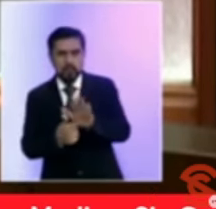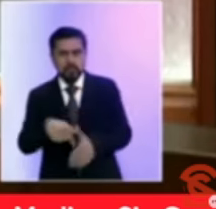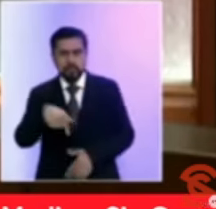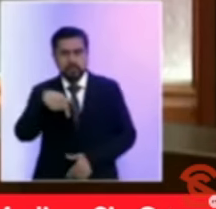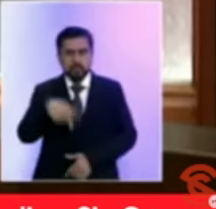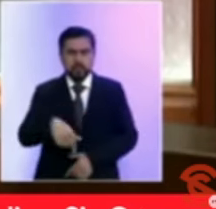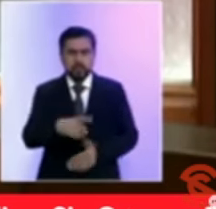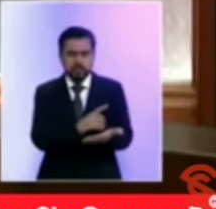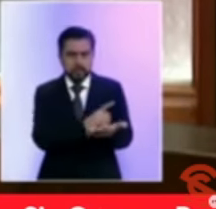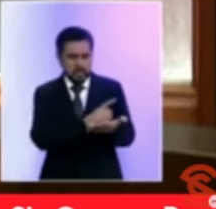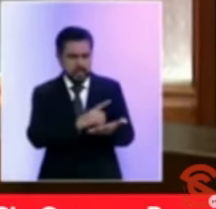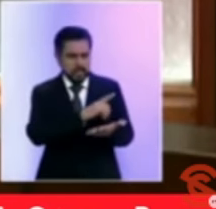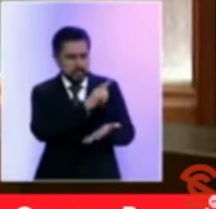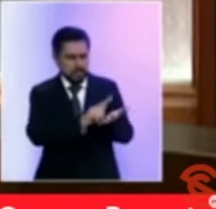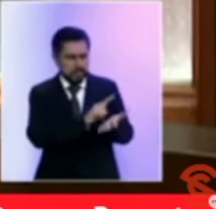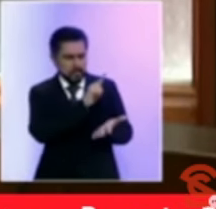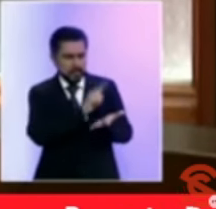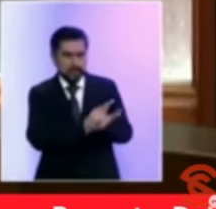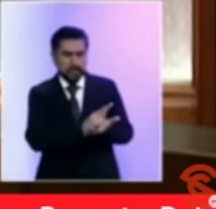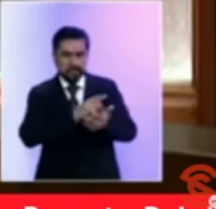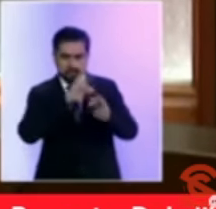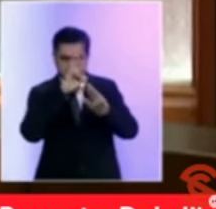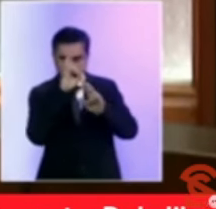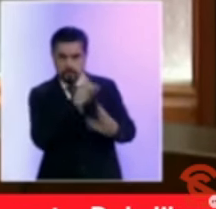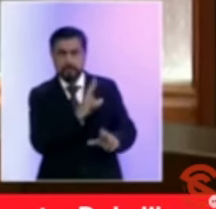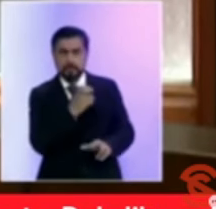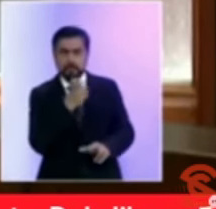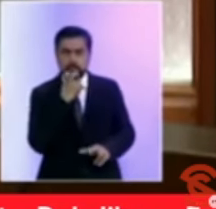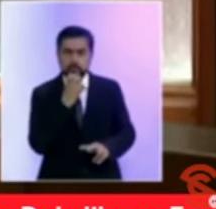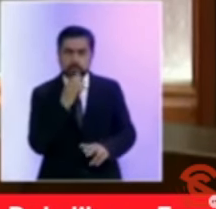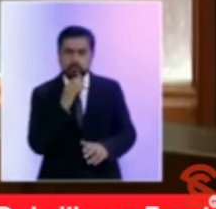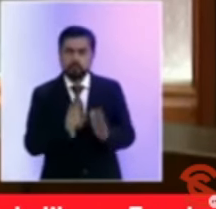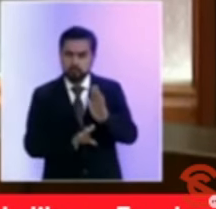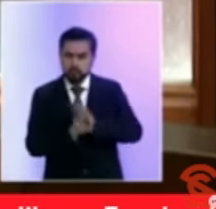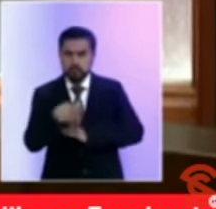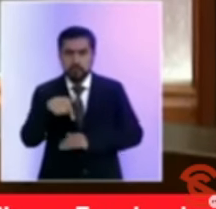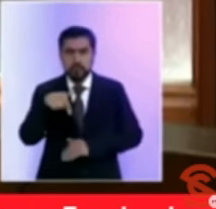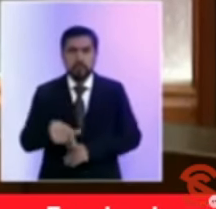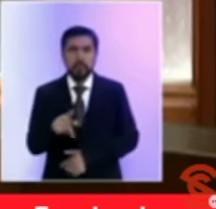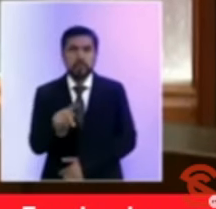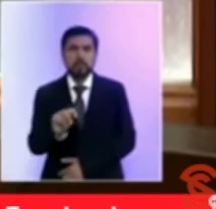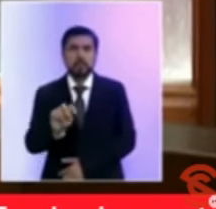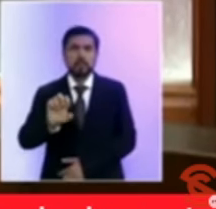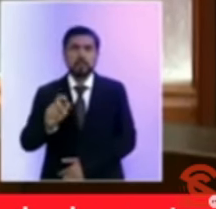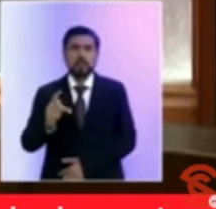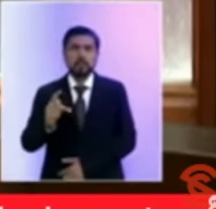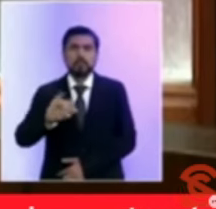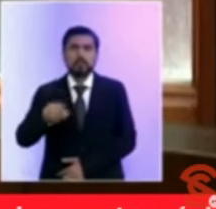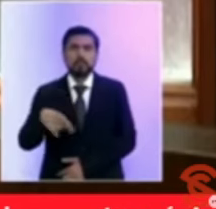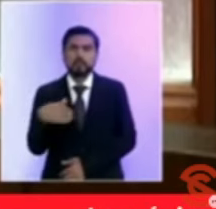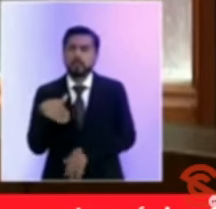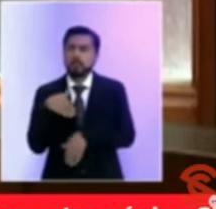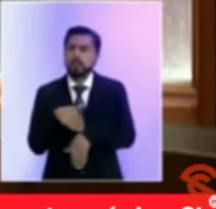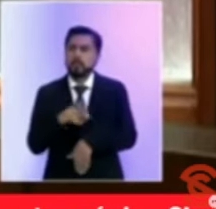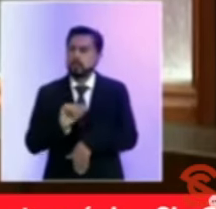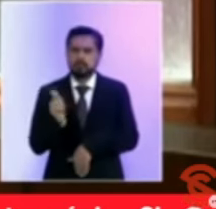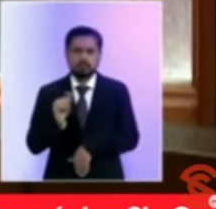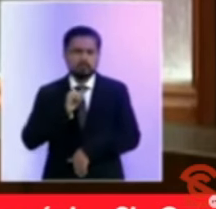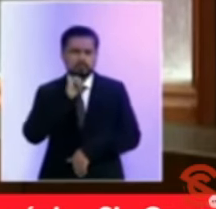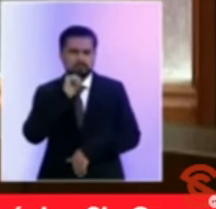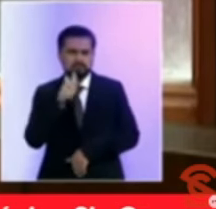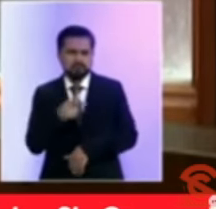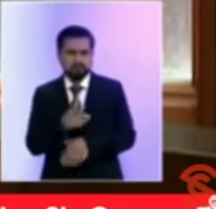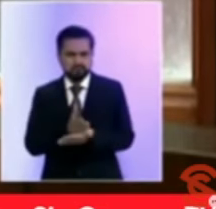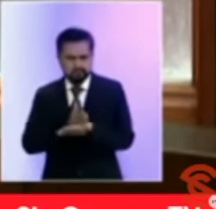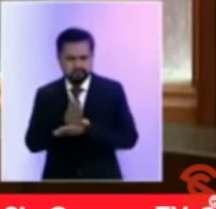derecho prevaleció y este tribunal no se vulneró a través de